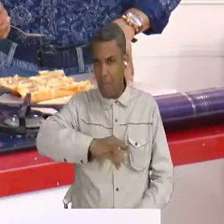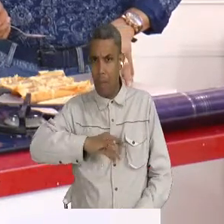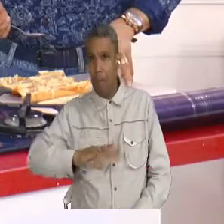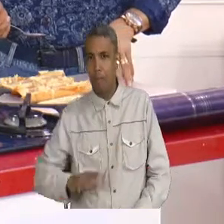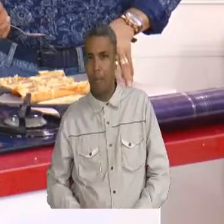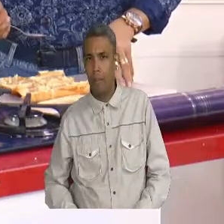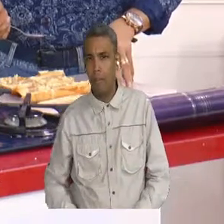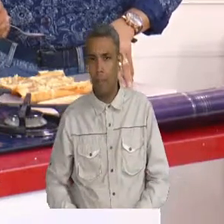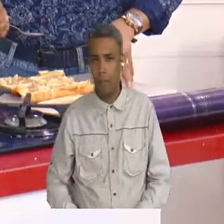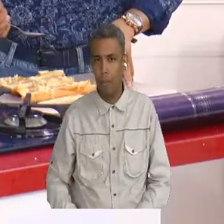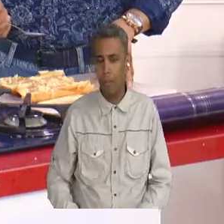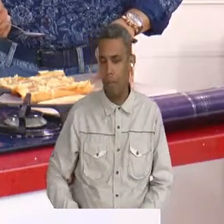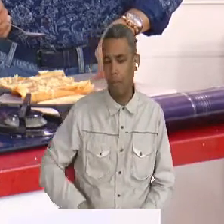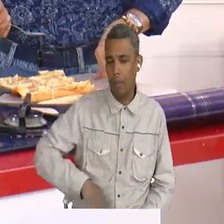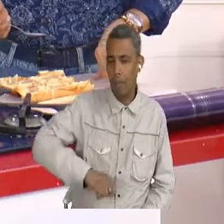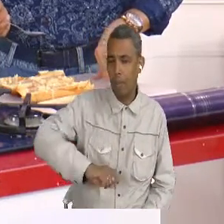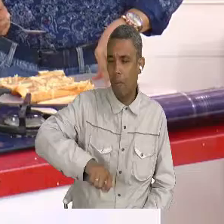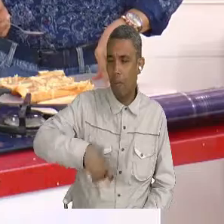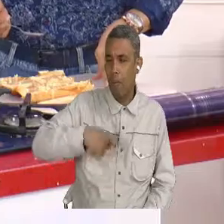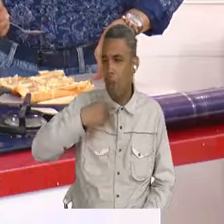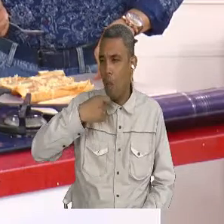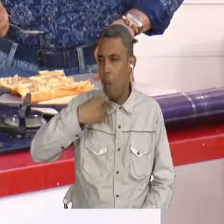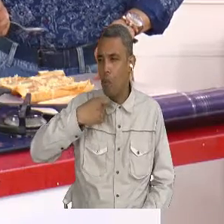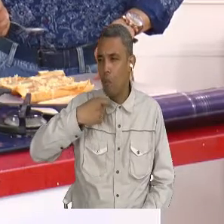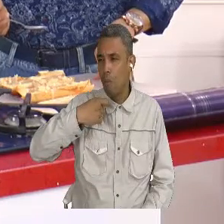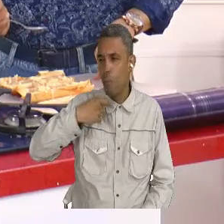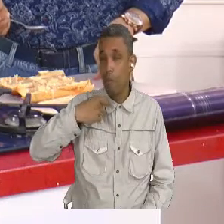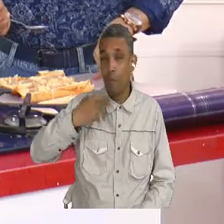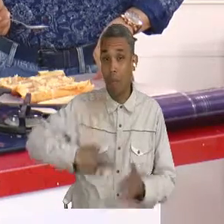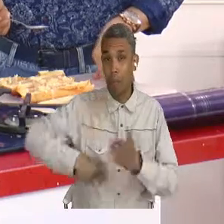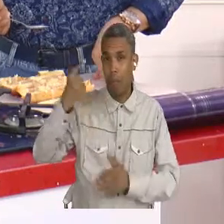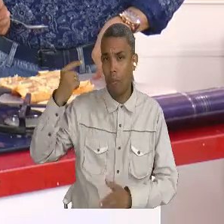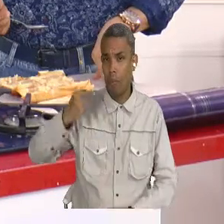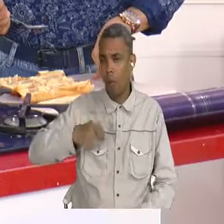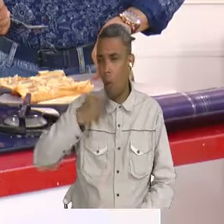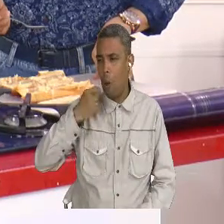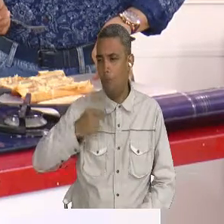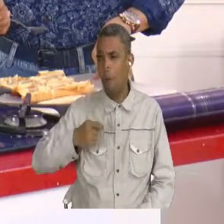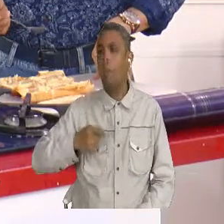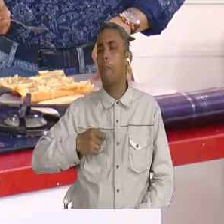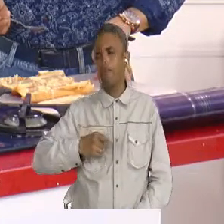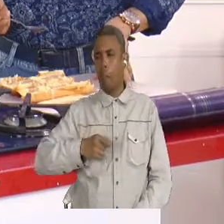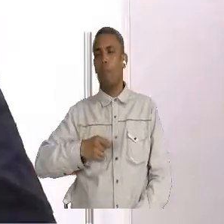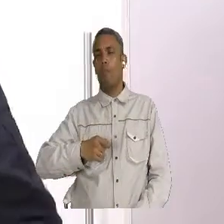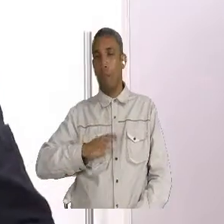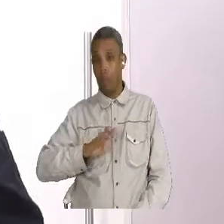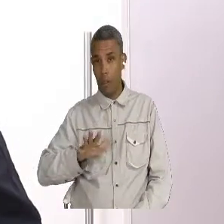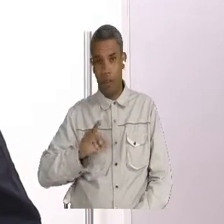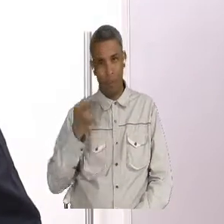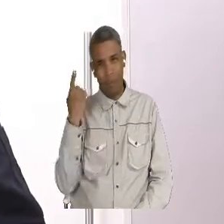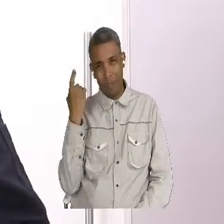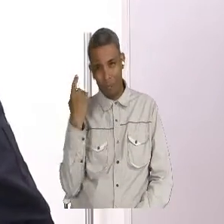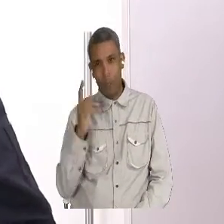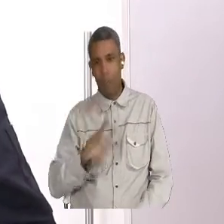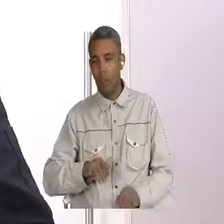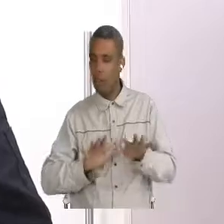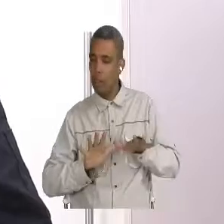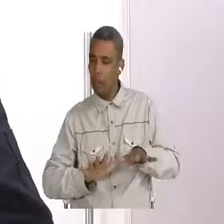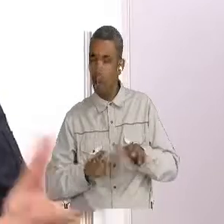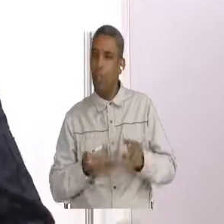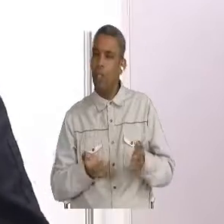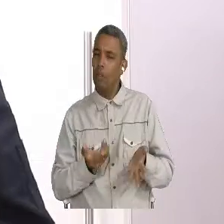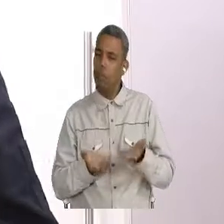sabor. Tiene que dejar que hierva, que reduzca, dependiendo la preparación, que adapte el sabor que adiciona. Entonces